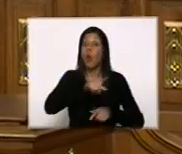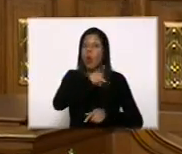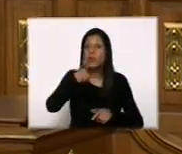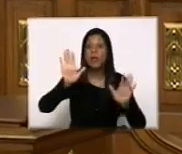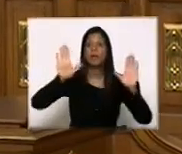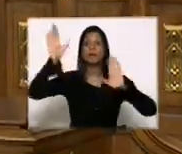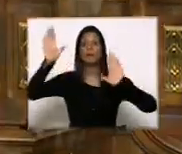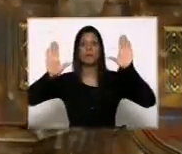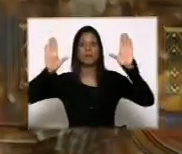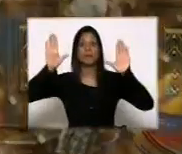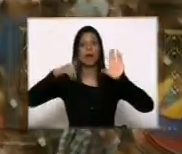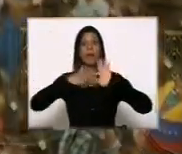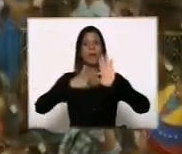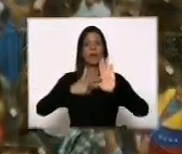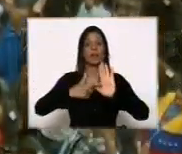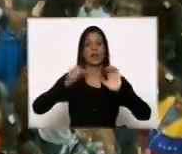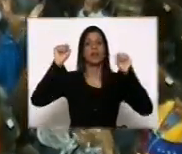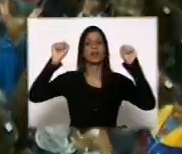de costumbre.